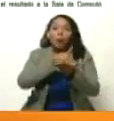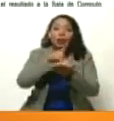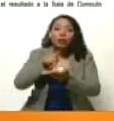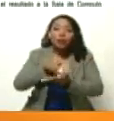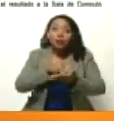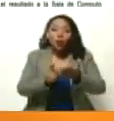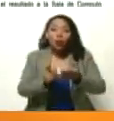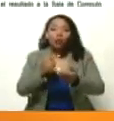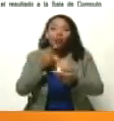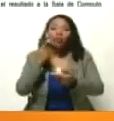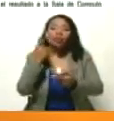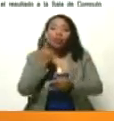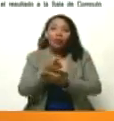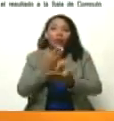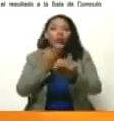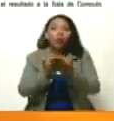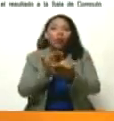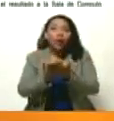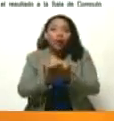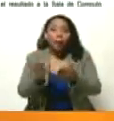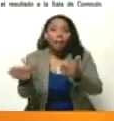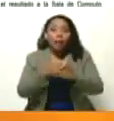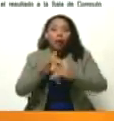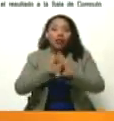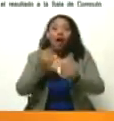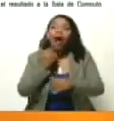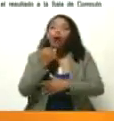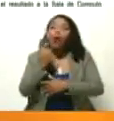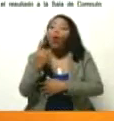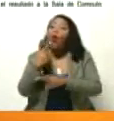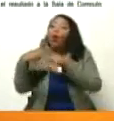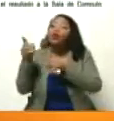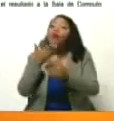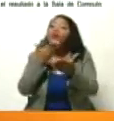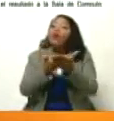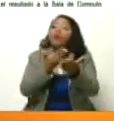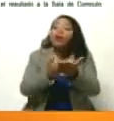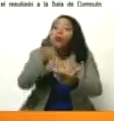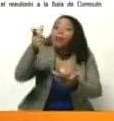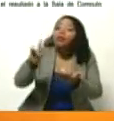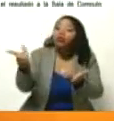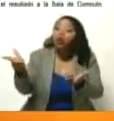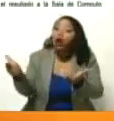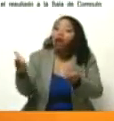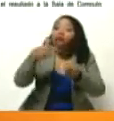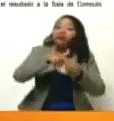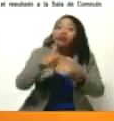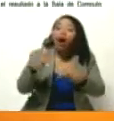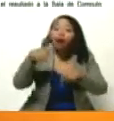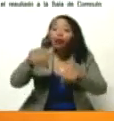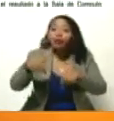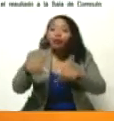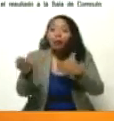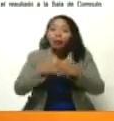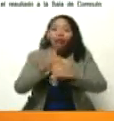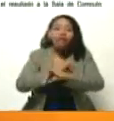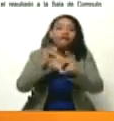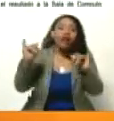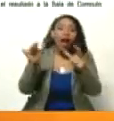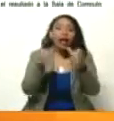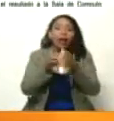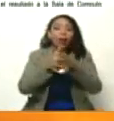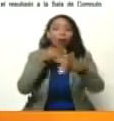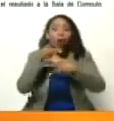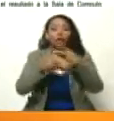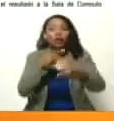debe tener el momento. Cerrado el momento, ¿alguien más va a postular? Nadie más. Cerrado el momento de postulaciones para el equipo